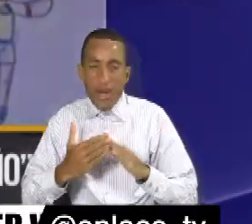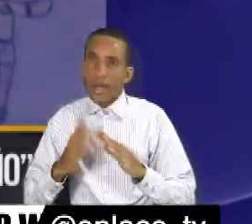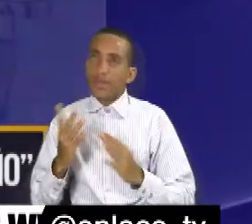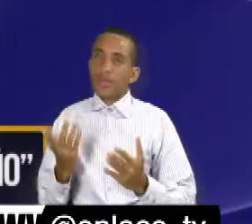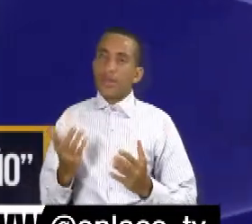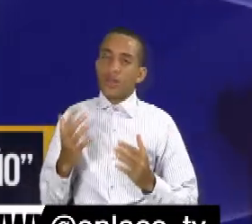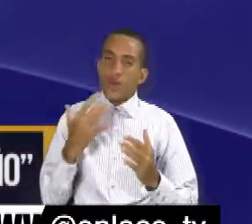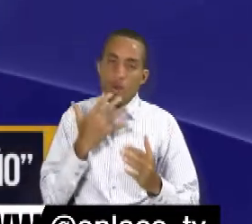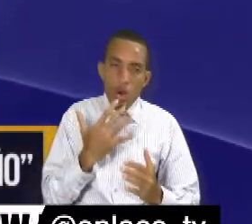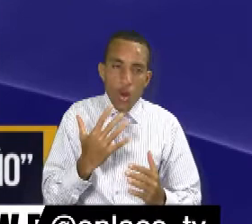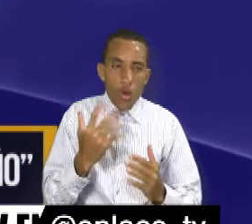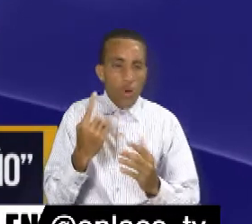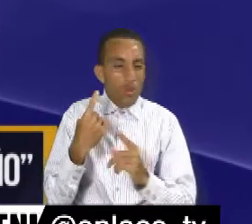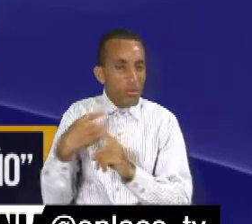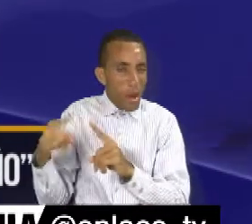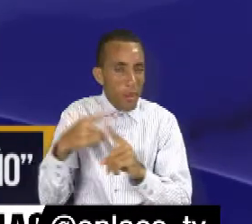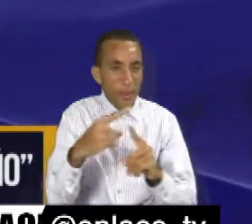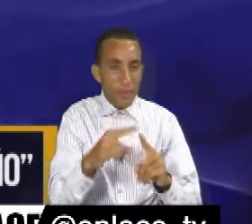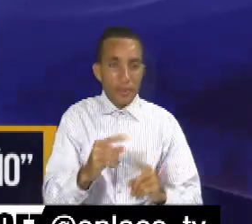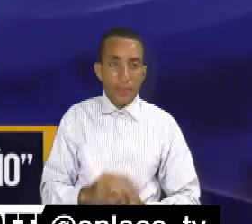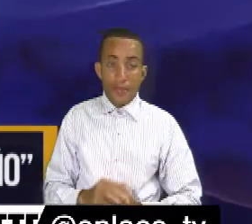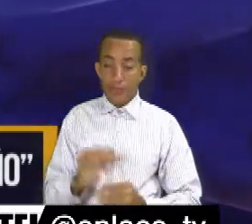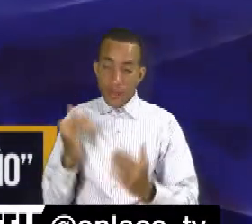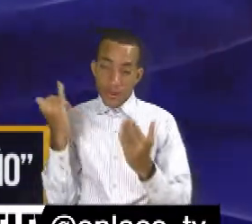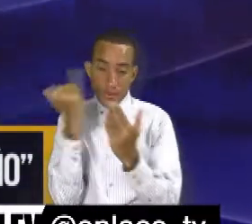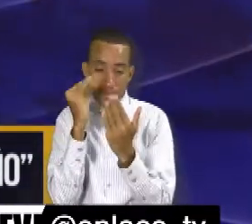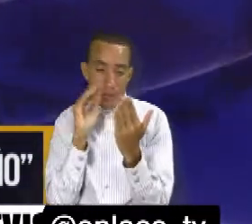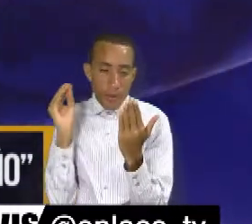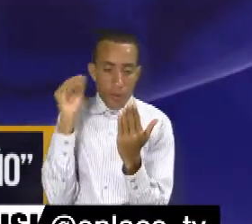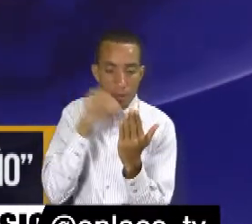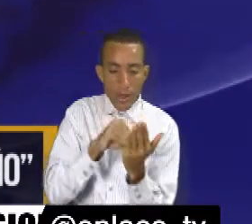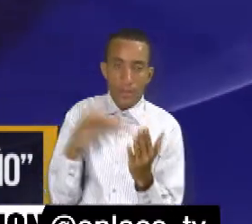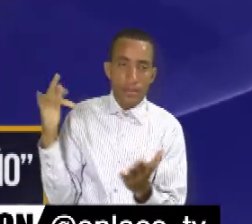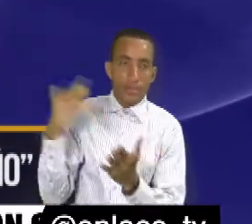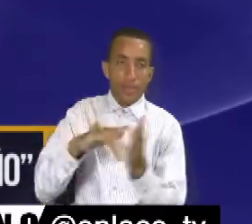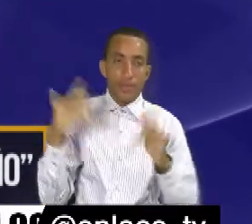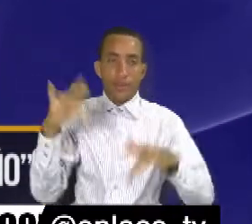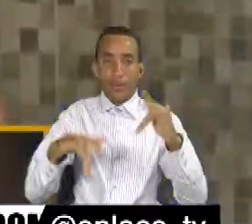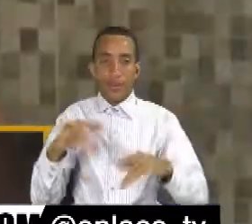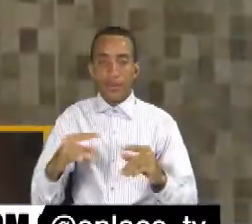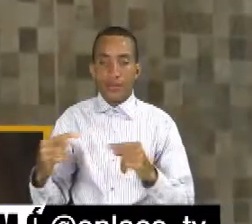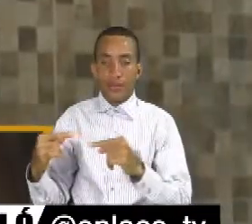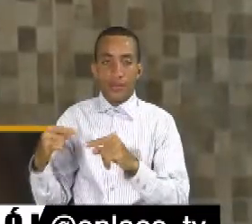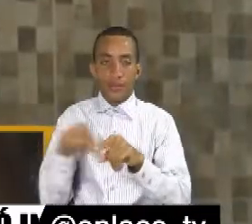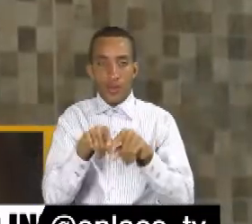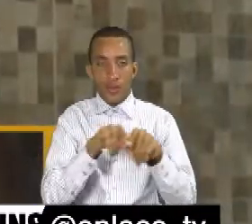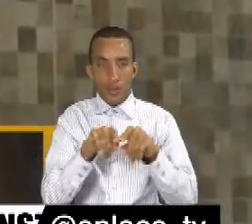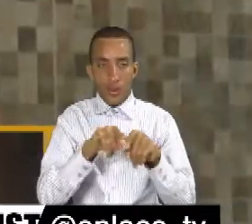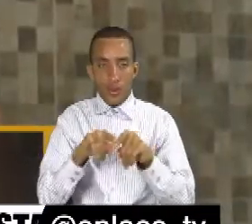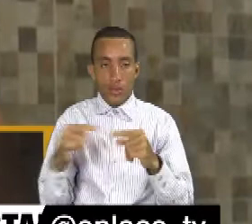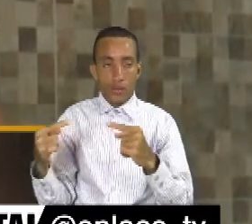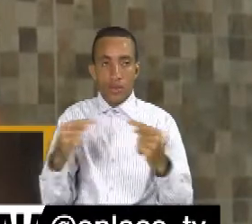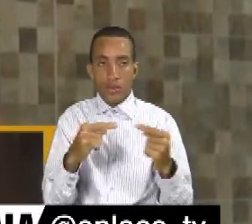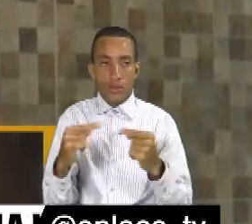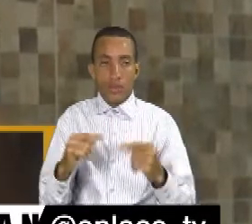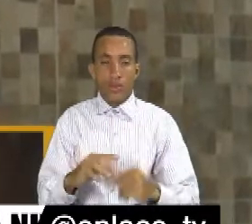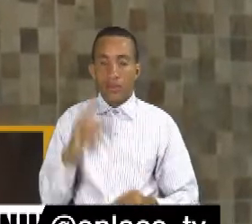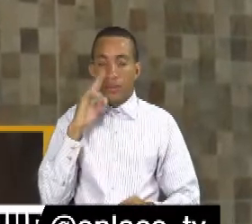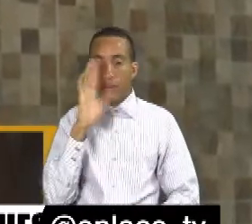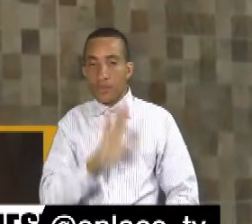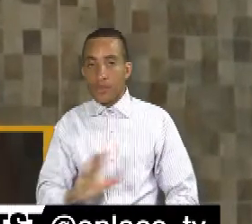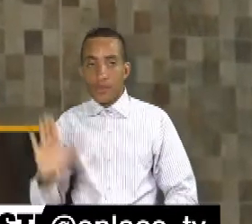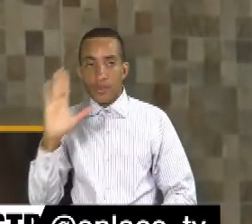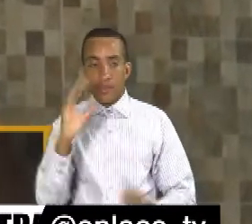Estos dibujos fueron plasmados por nuestros pequeños quienes están participando en un concurso de talla nacional. Mi dibujo representa la